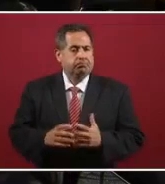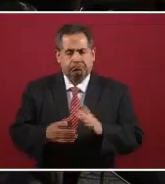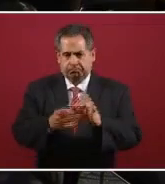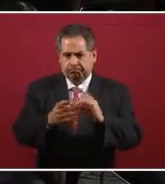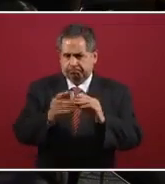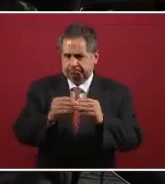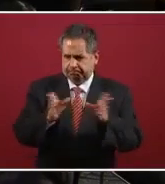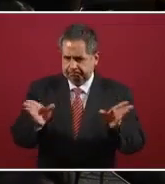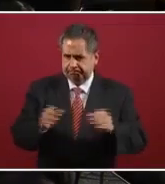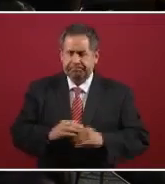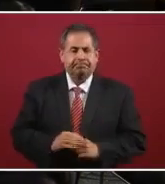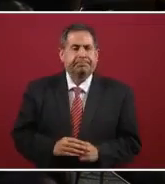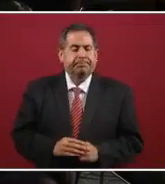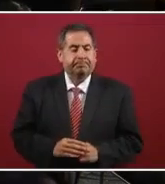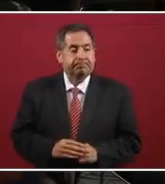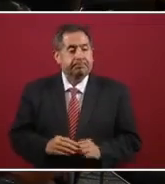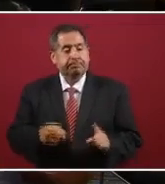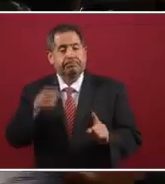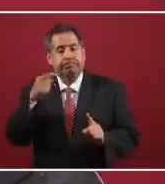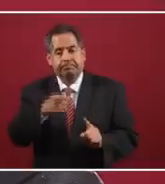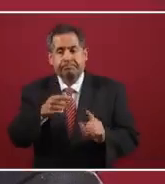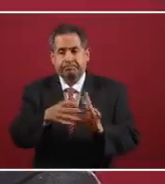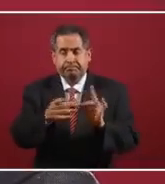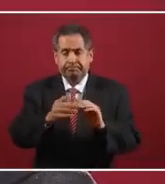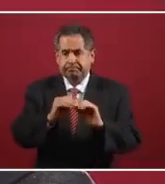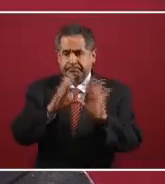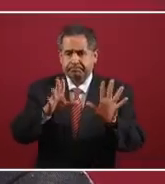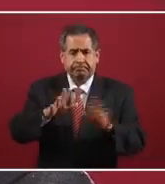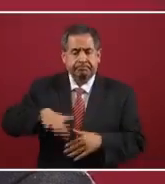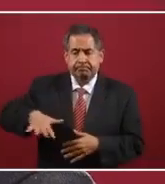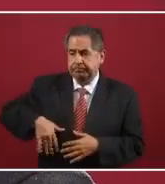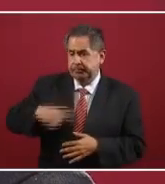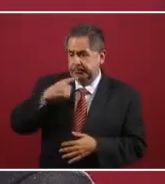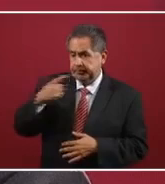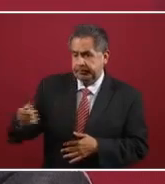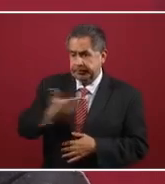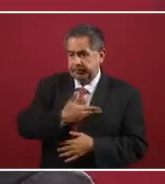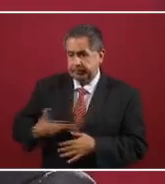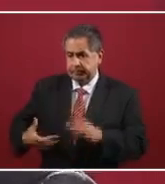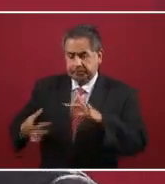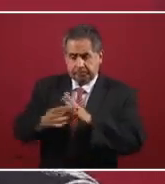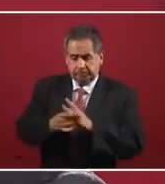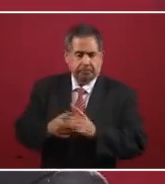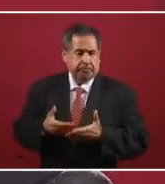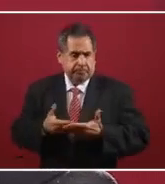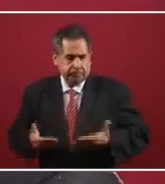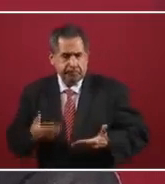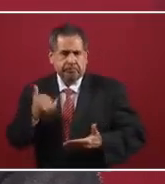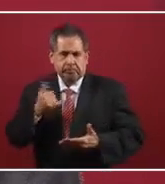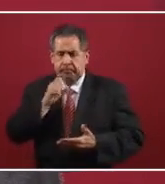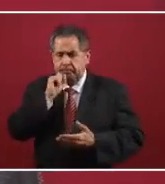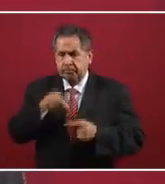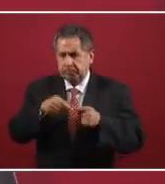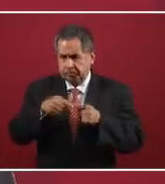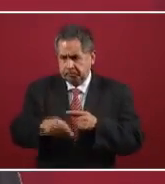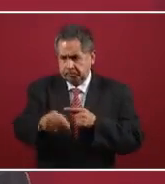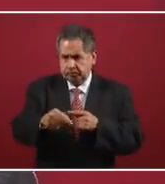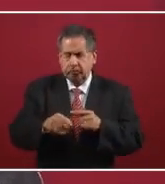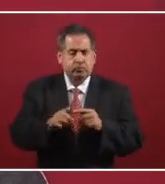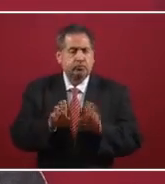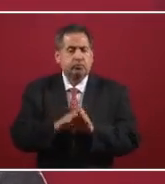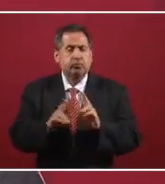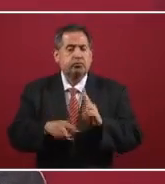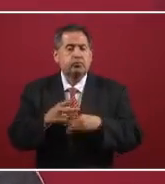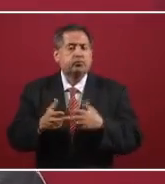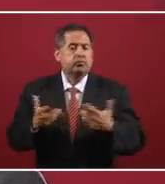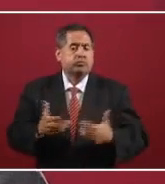general y es directamente consistente con lo que ha señalado el presidente, no solo ahora, sino lo que implica en este